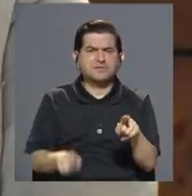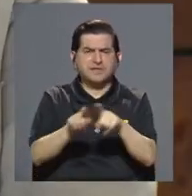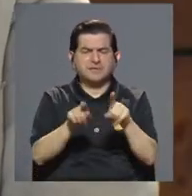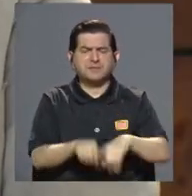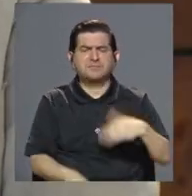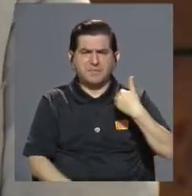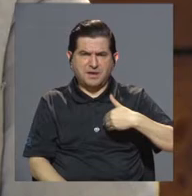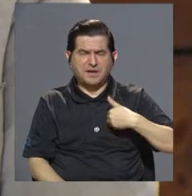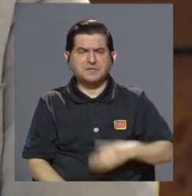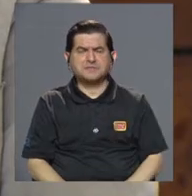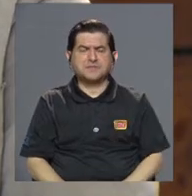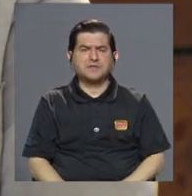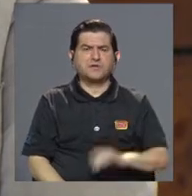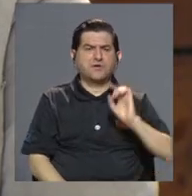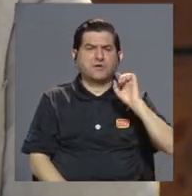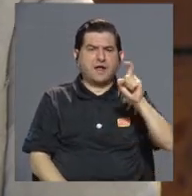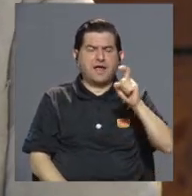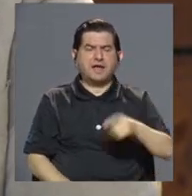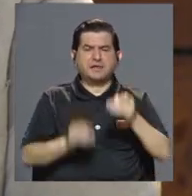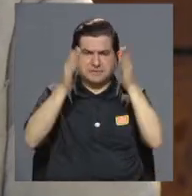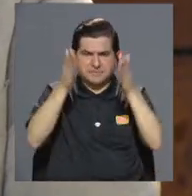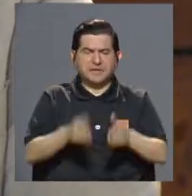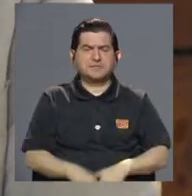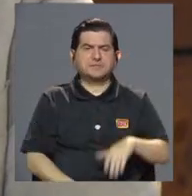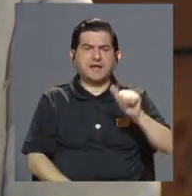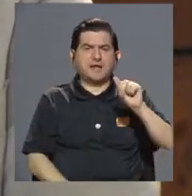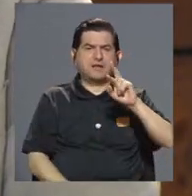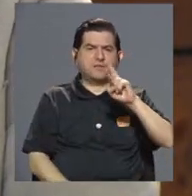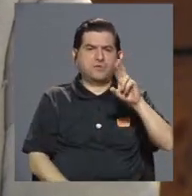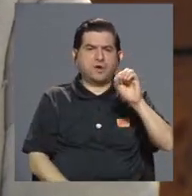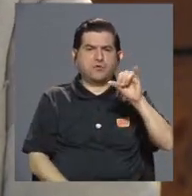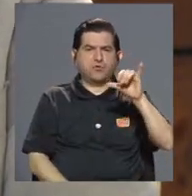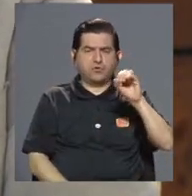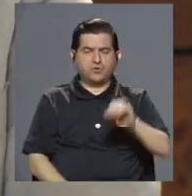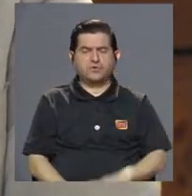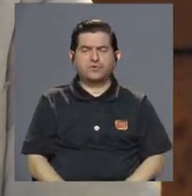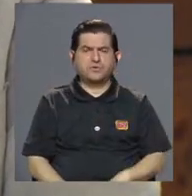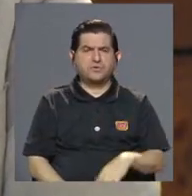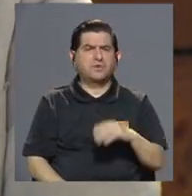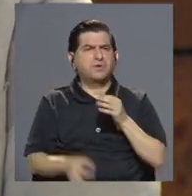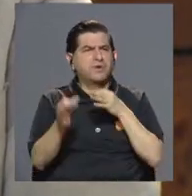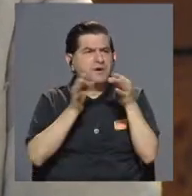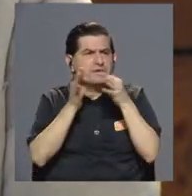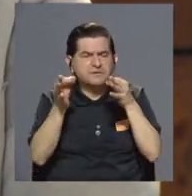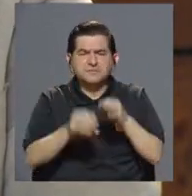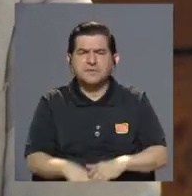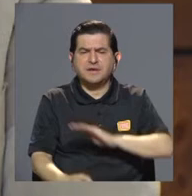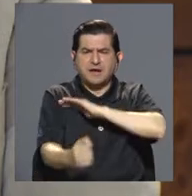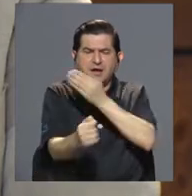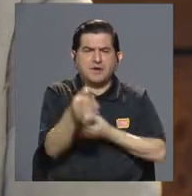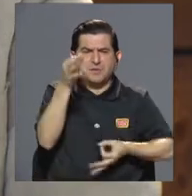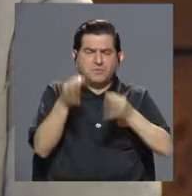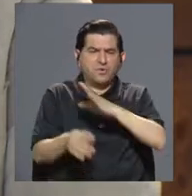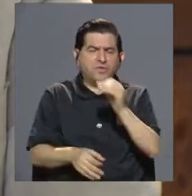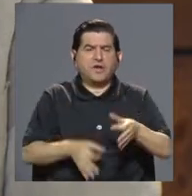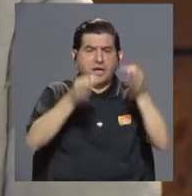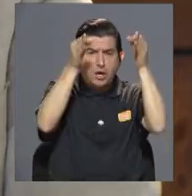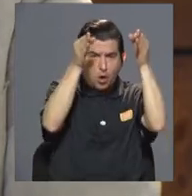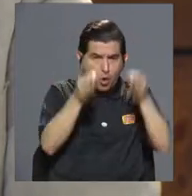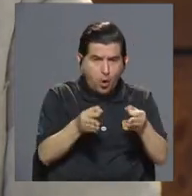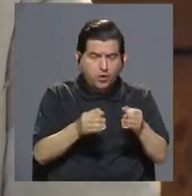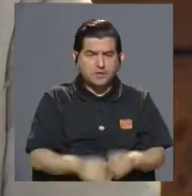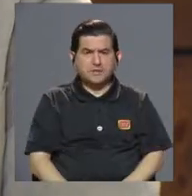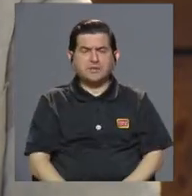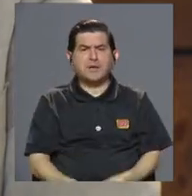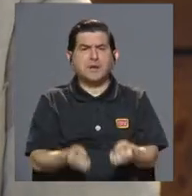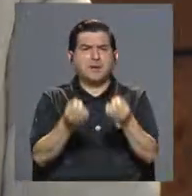señor Arroyo no lo decía, el ex magistrado, y que de eso existía mucho, y nos hablaba de un poder judicial y una corte llena